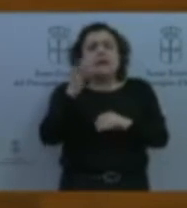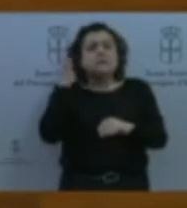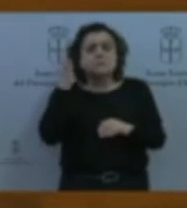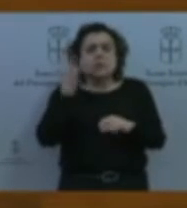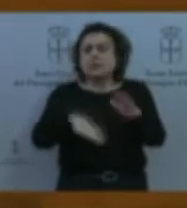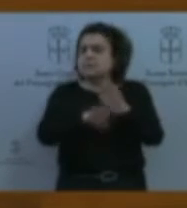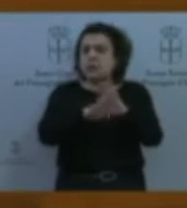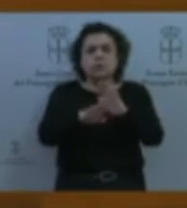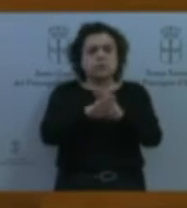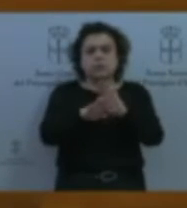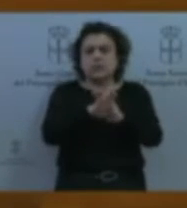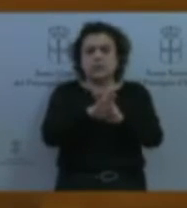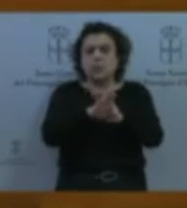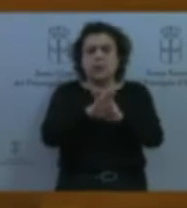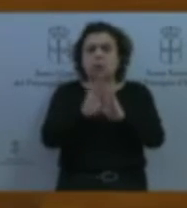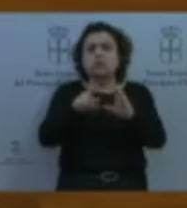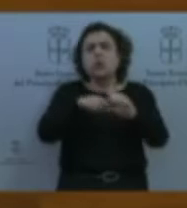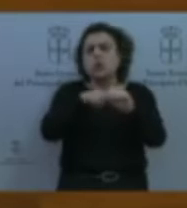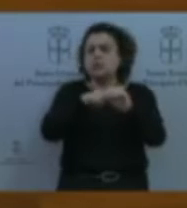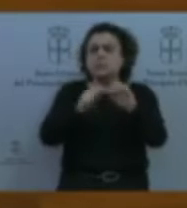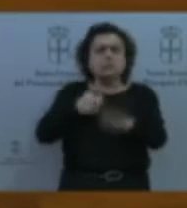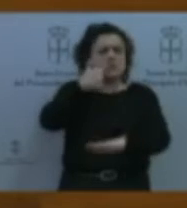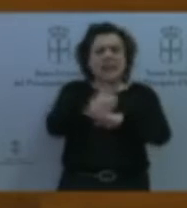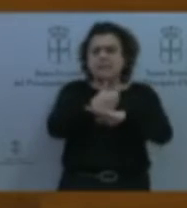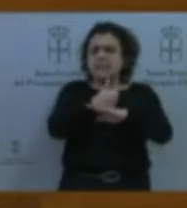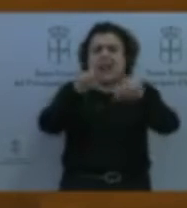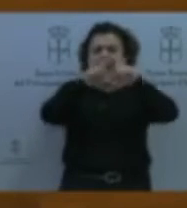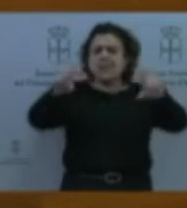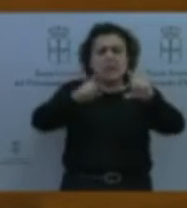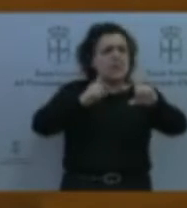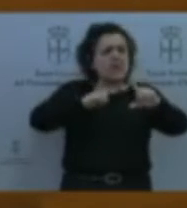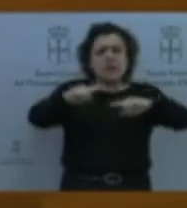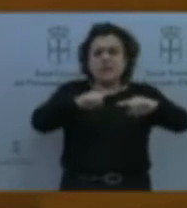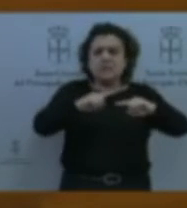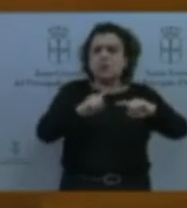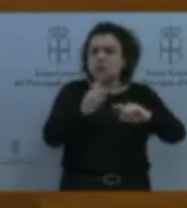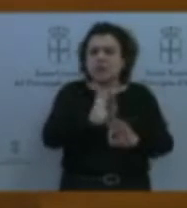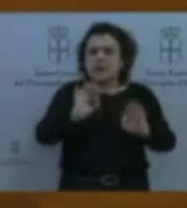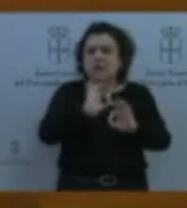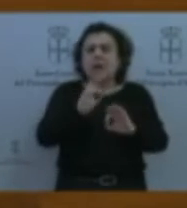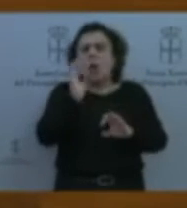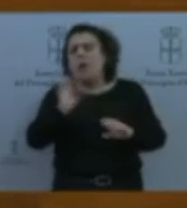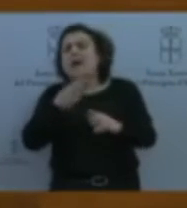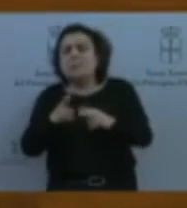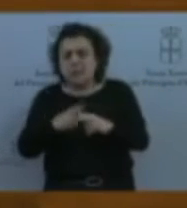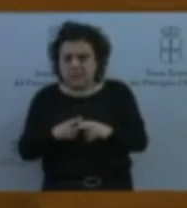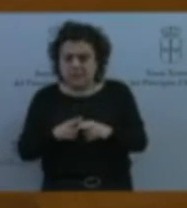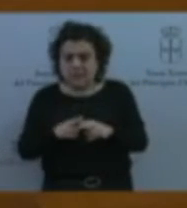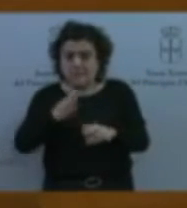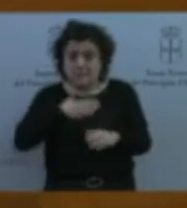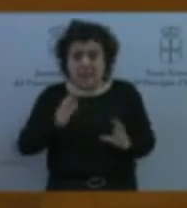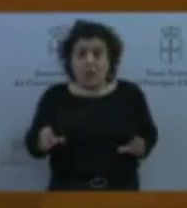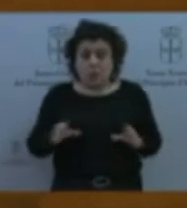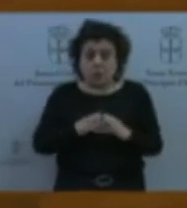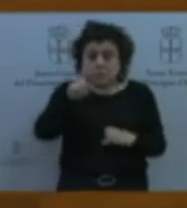grandes corporaciones, de las grandes empresas y, en muchos casos, también en la política. En mi organización también hacemos crítica de ello. La